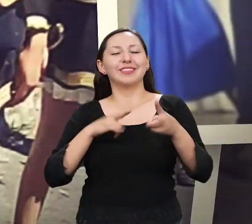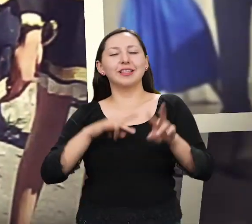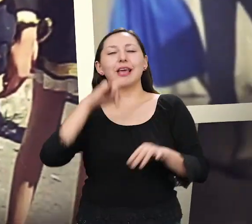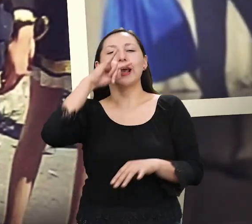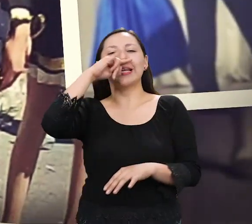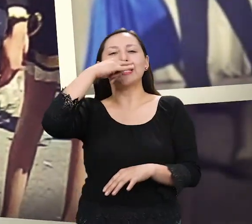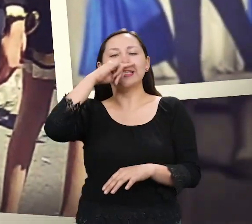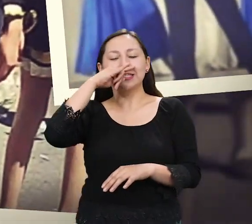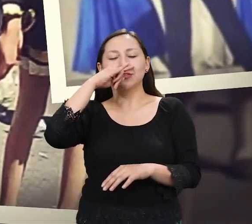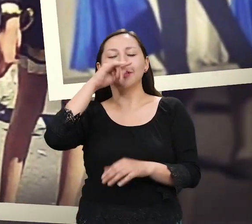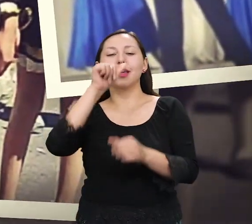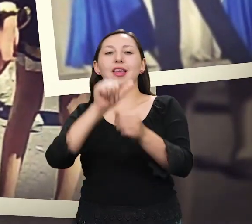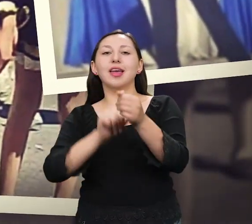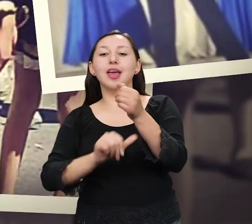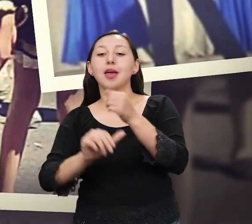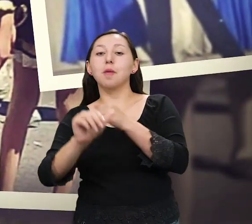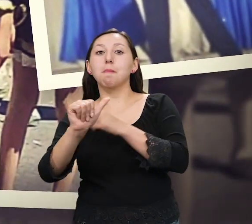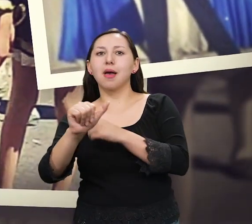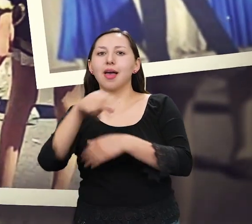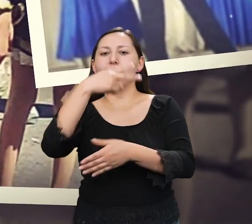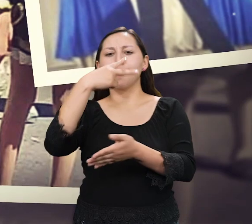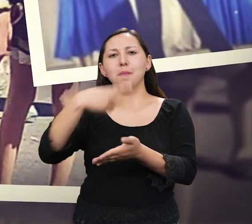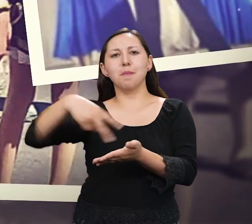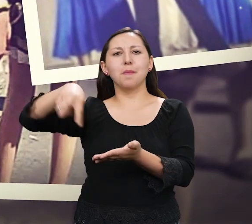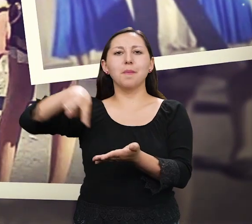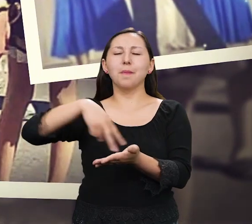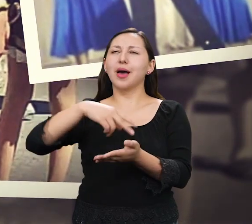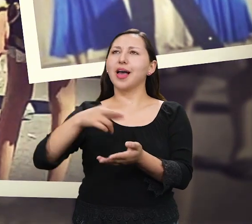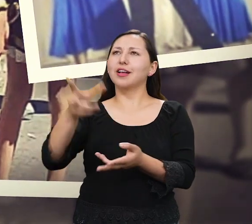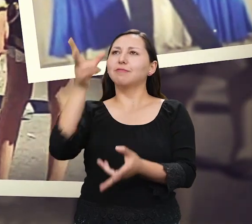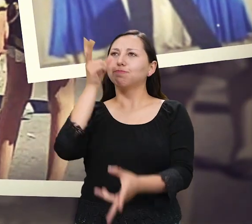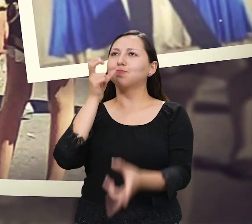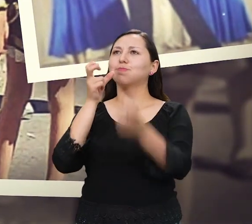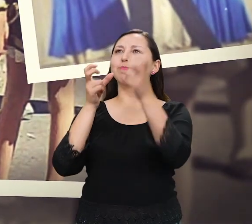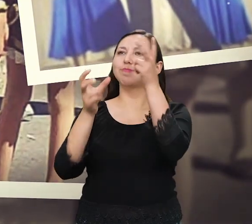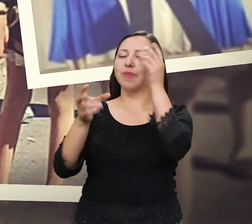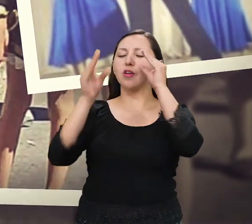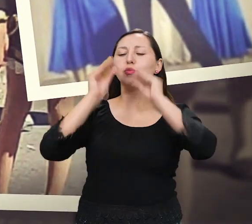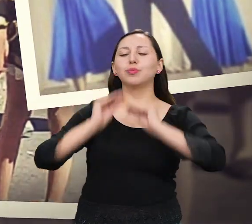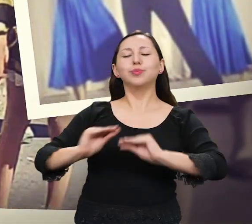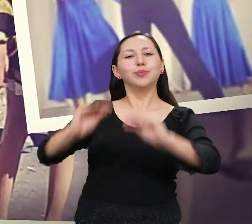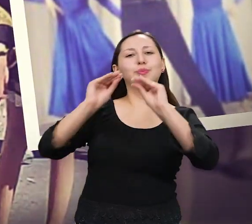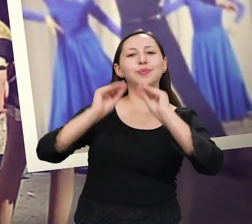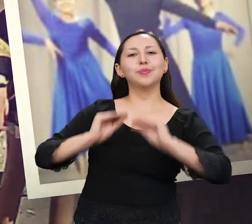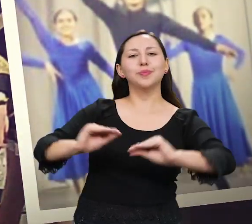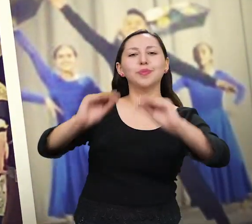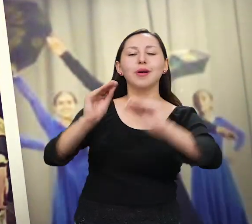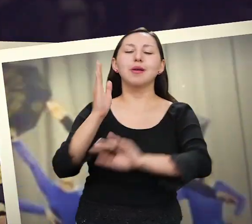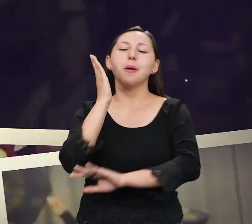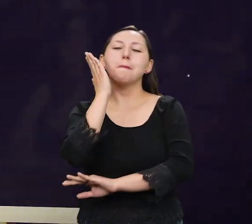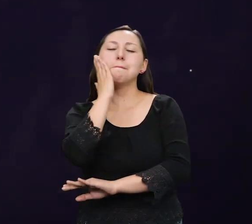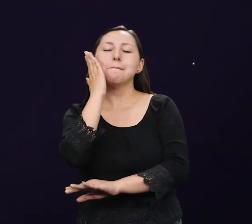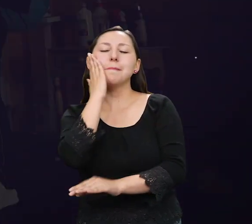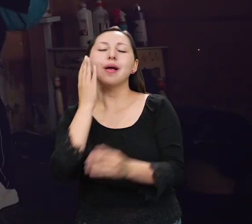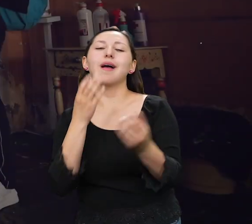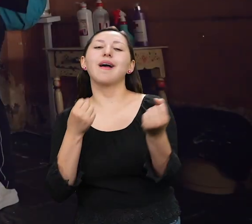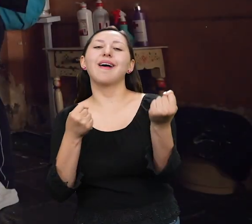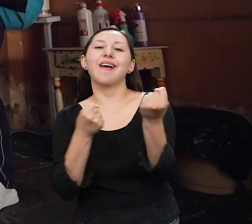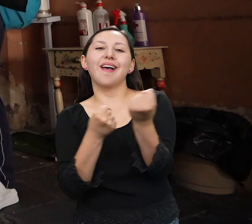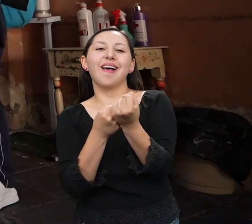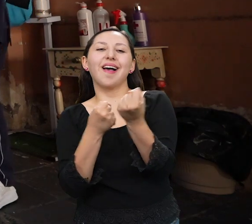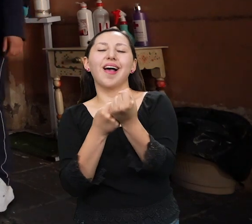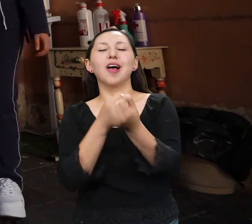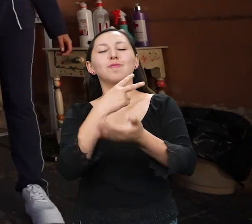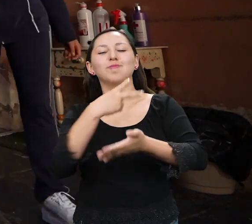de mi hermana, porque ella bailaba y también me enseñaba a mí. Igual mi mamá me apoyó y seguí